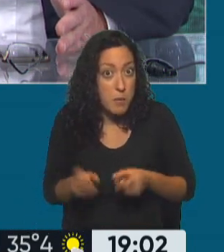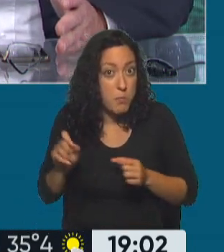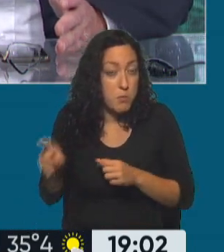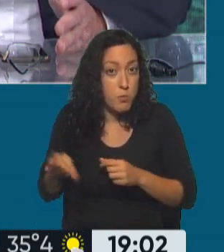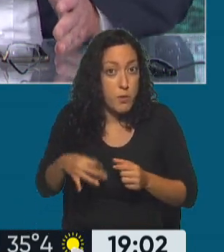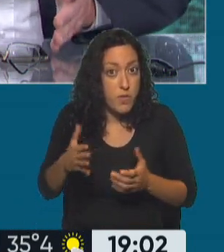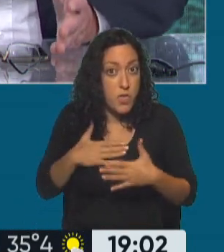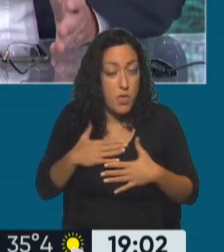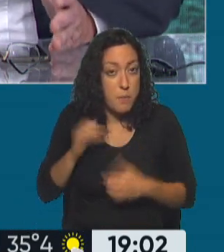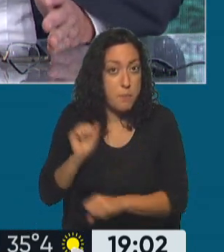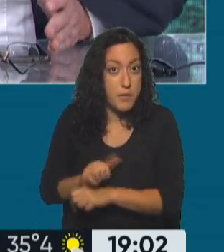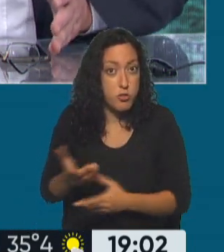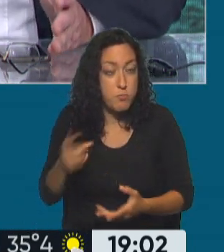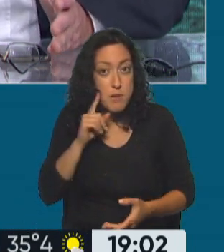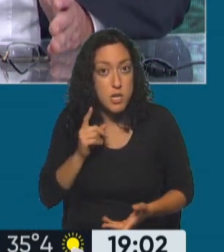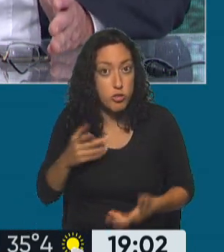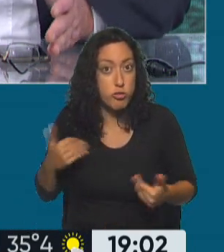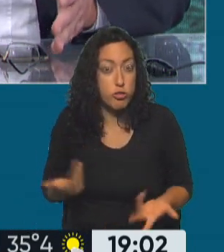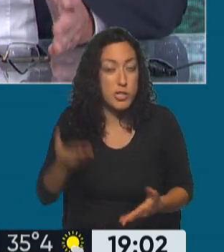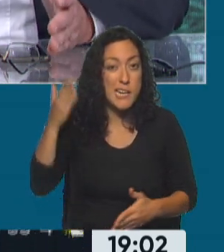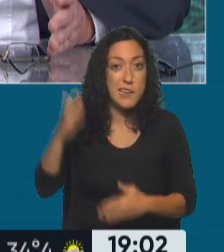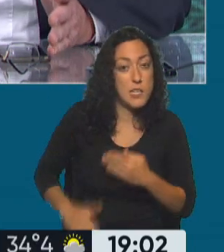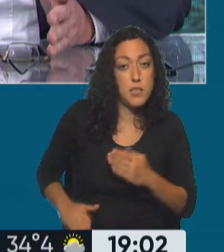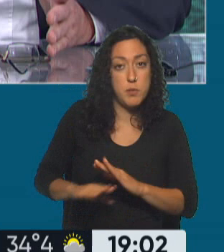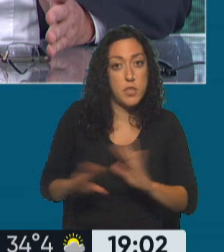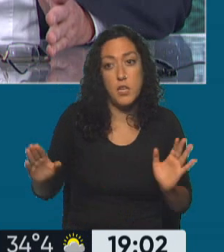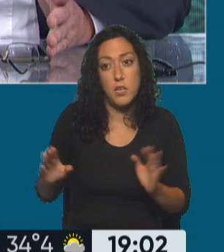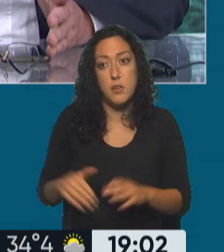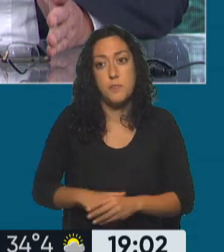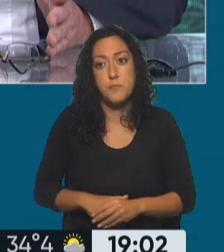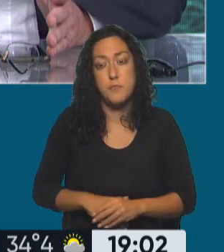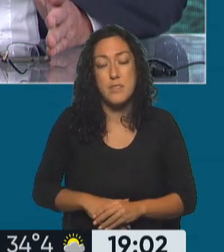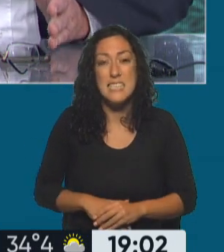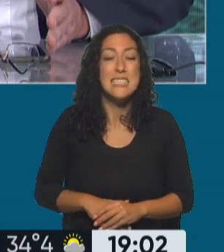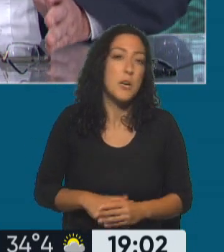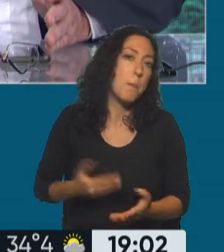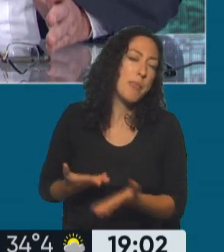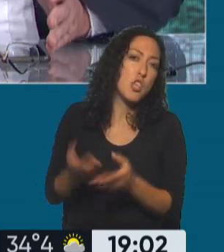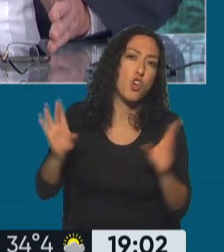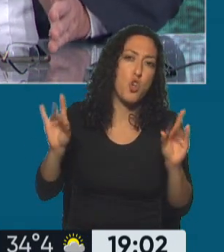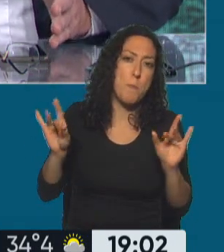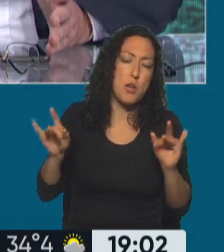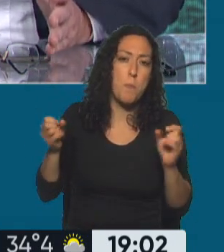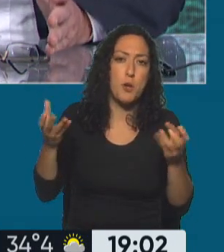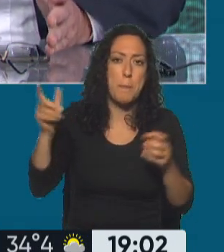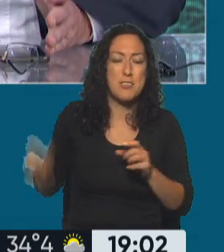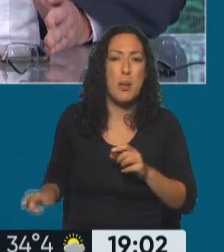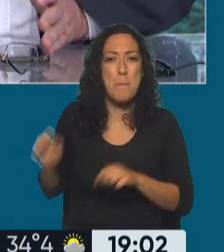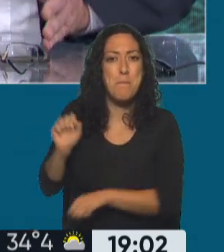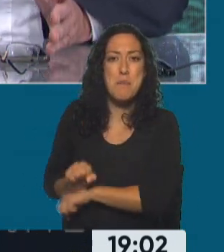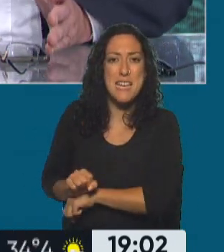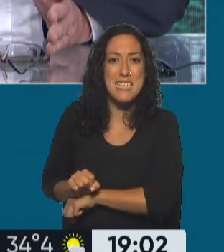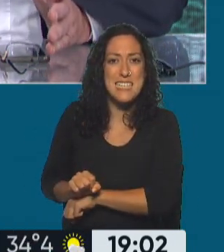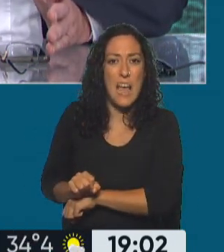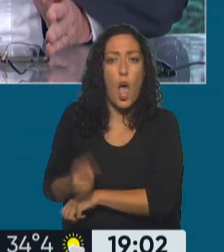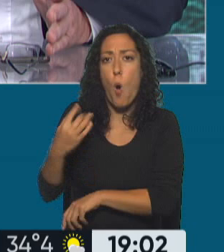vida dentro del penal. Entonces pidió una restricción. Es complejo el tema del pedido porque una persona que está presa,